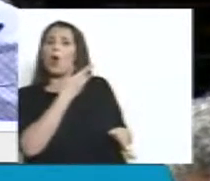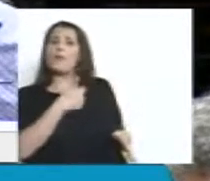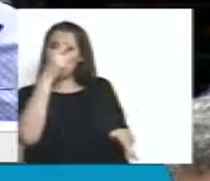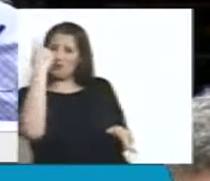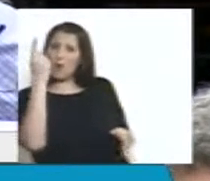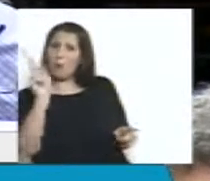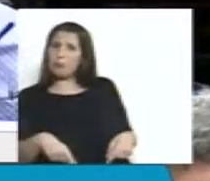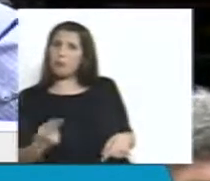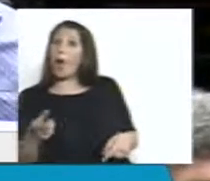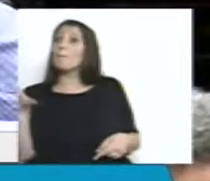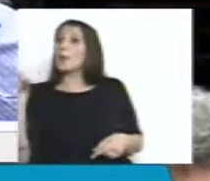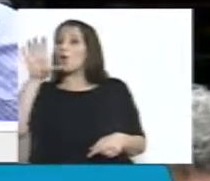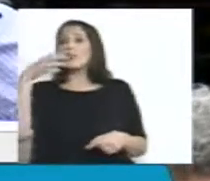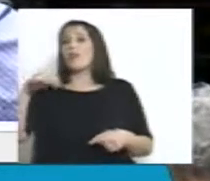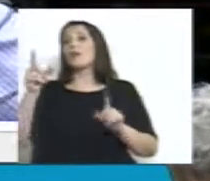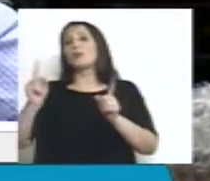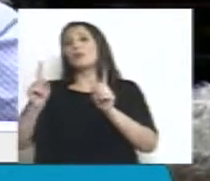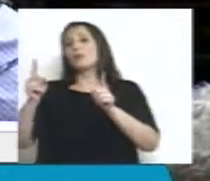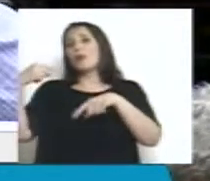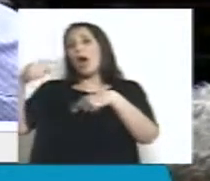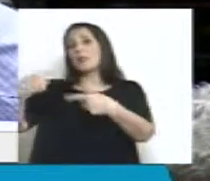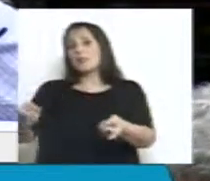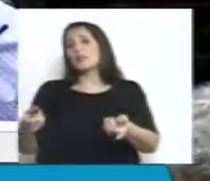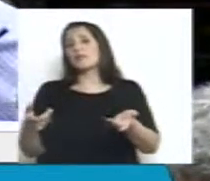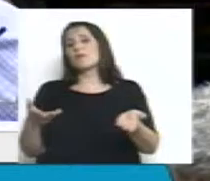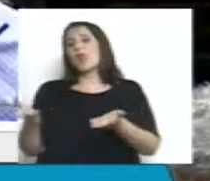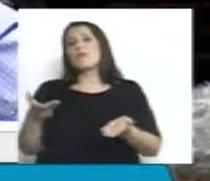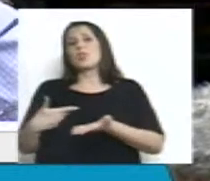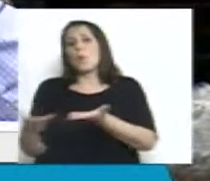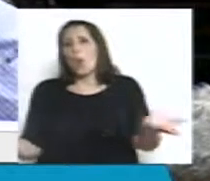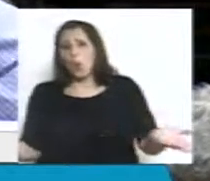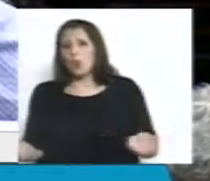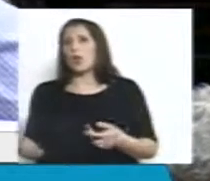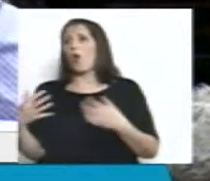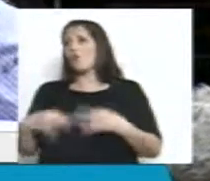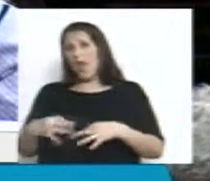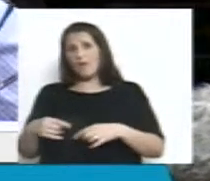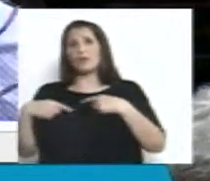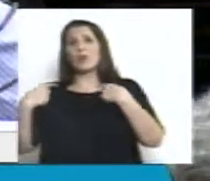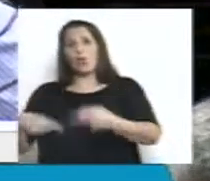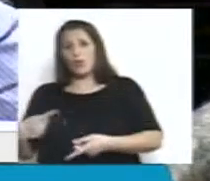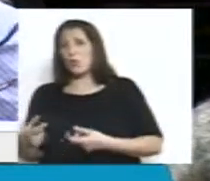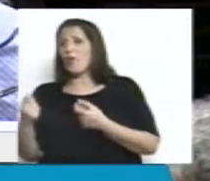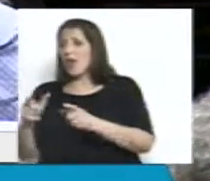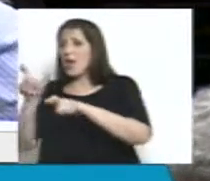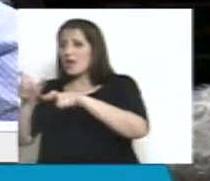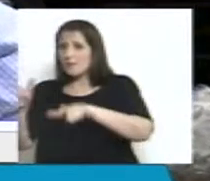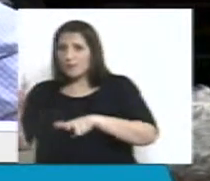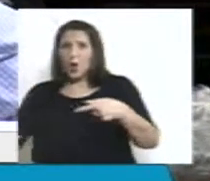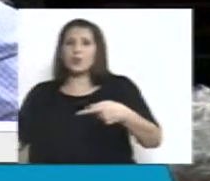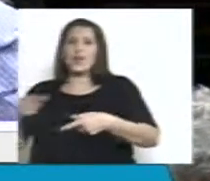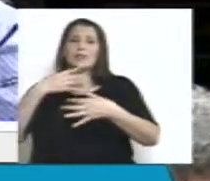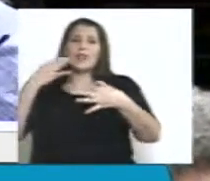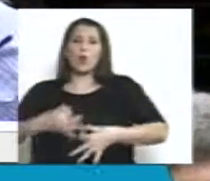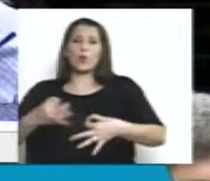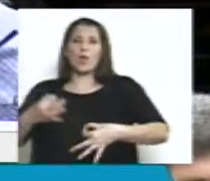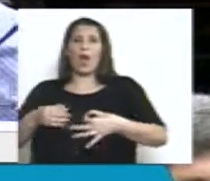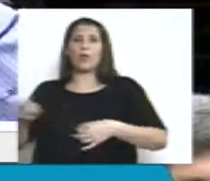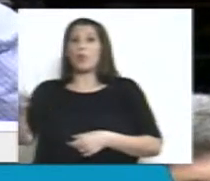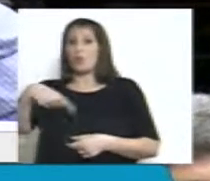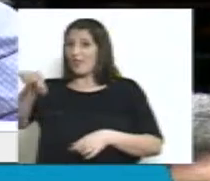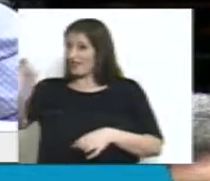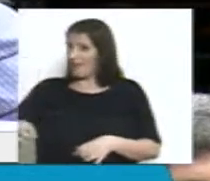con lo trascendental de los servicios públicos, tienen que seguir brindándole a sus ciudadanos seguridad, que ustedes saben que no